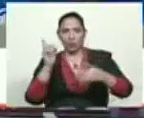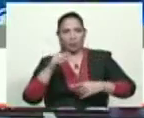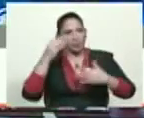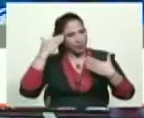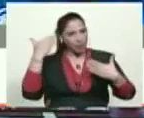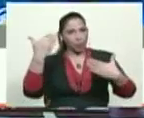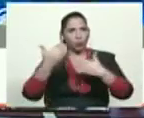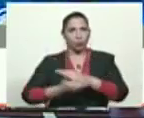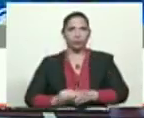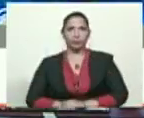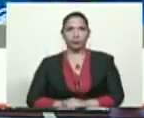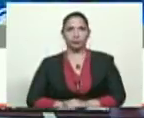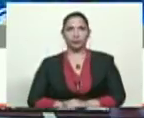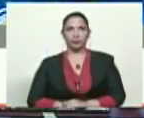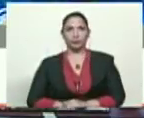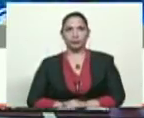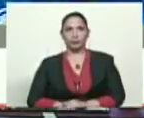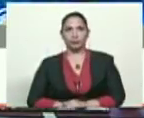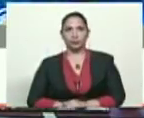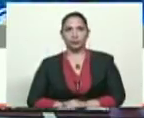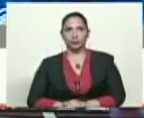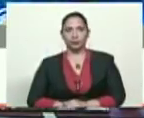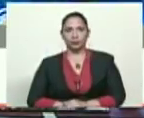saludo del cafetal